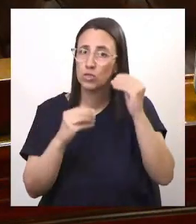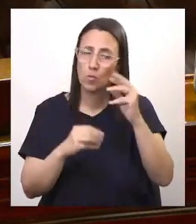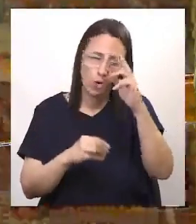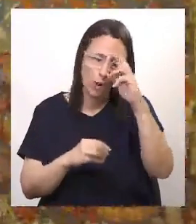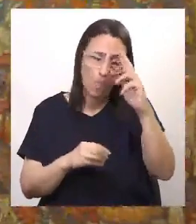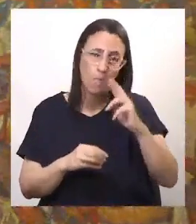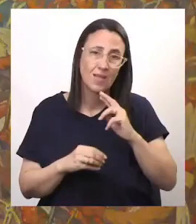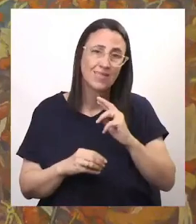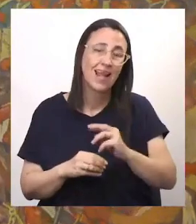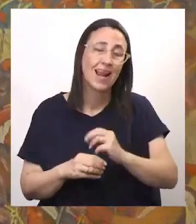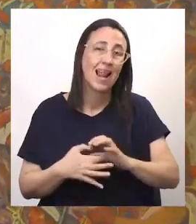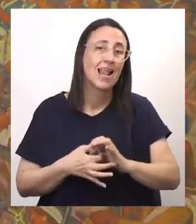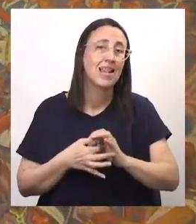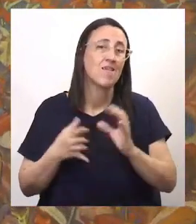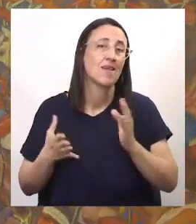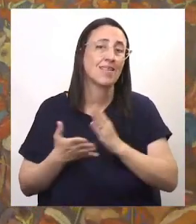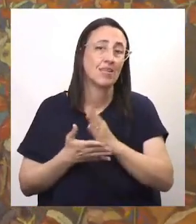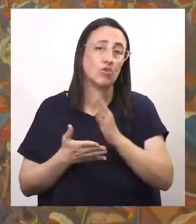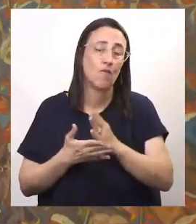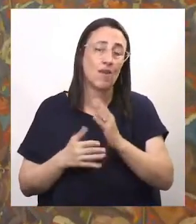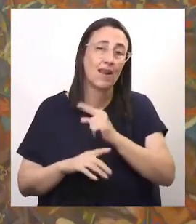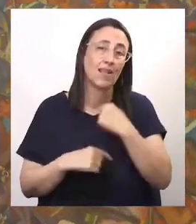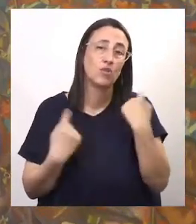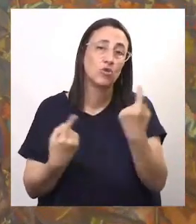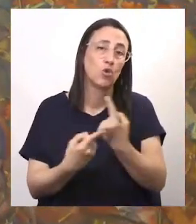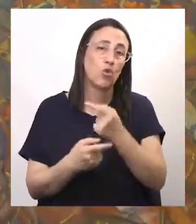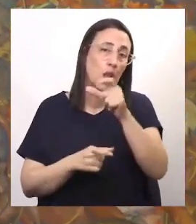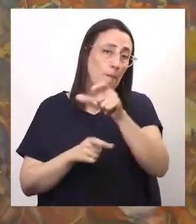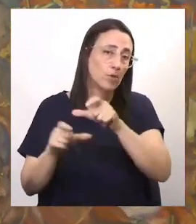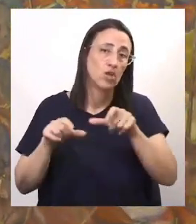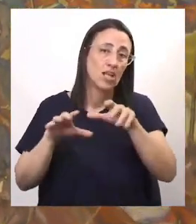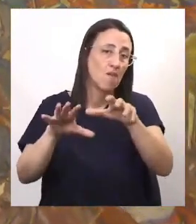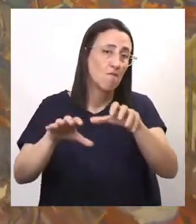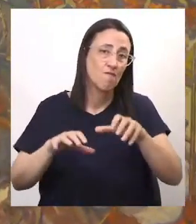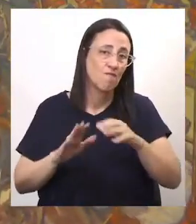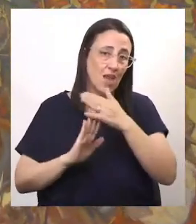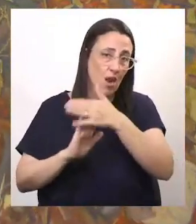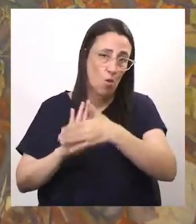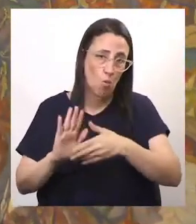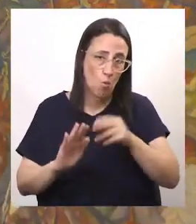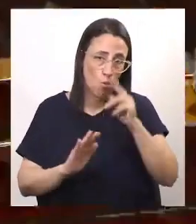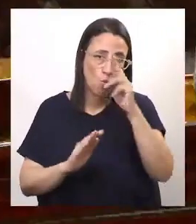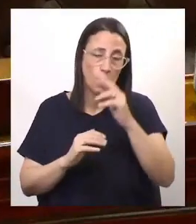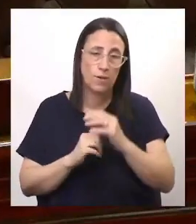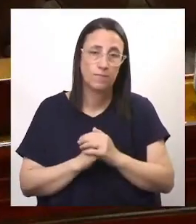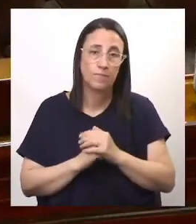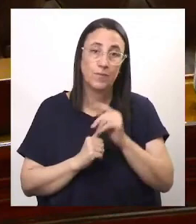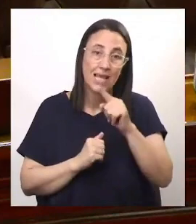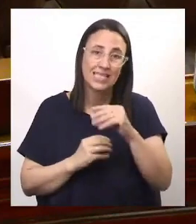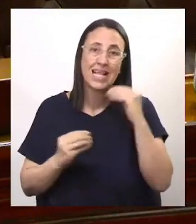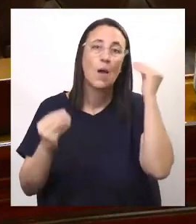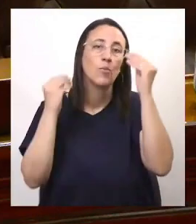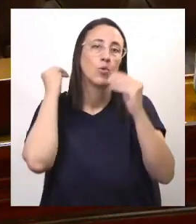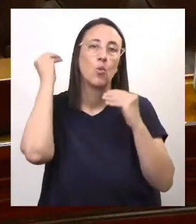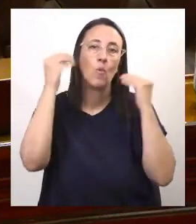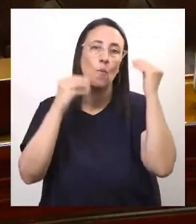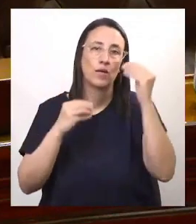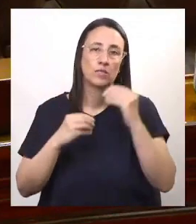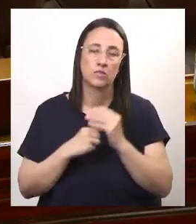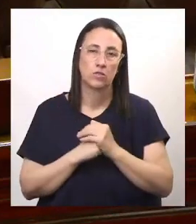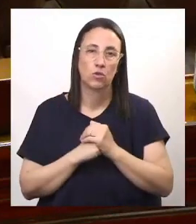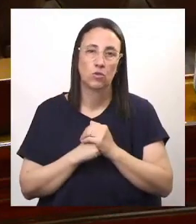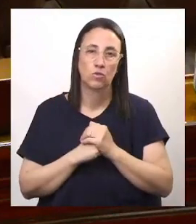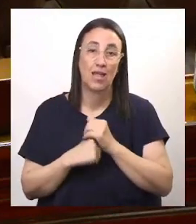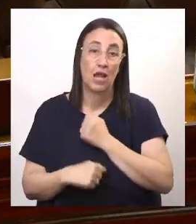la soberanía particular de los pueblos. Esa era la gran preocupación del general, del